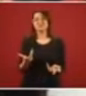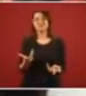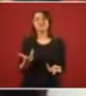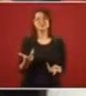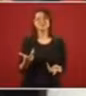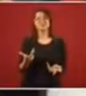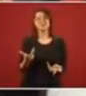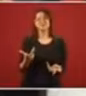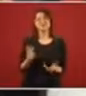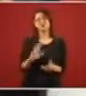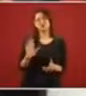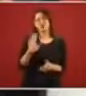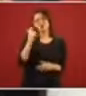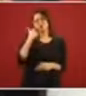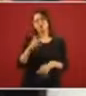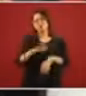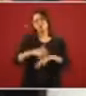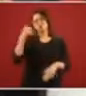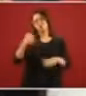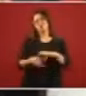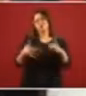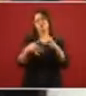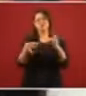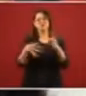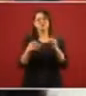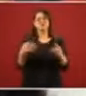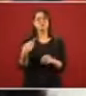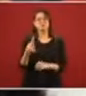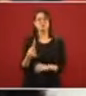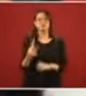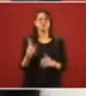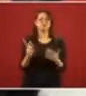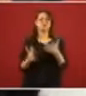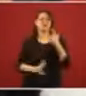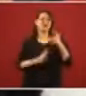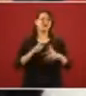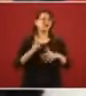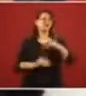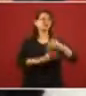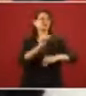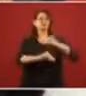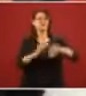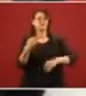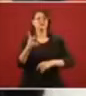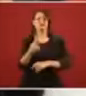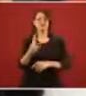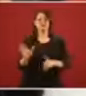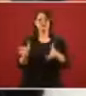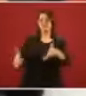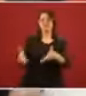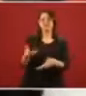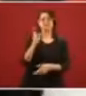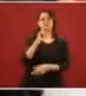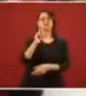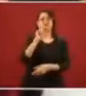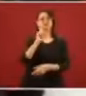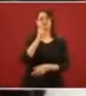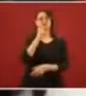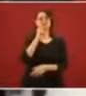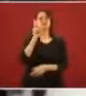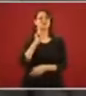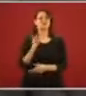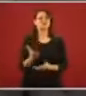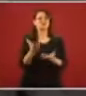dar más detalle al respecto, porque bueno, incluso se ha llevado esta polémica, pero quisiera preguntarle sobre este caso en particular, presidente. ¿Algún